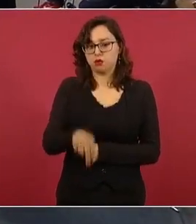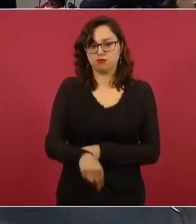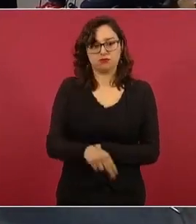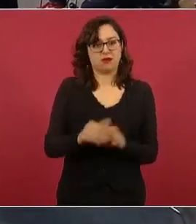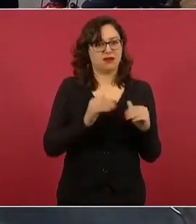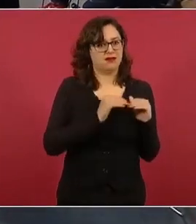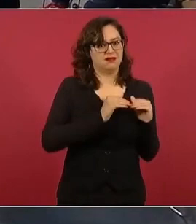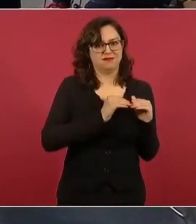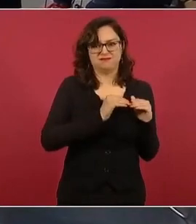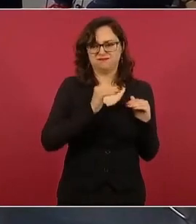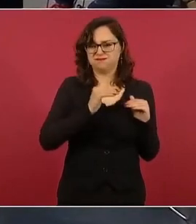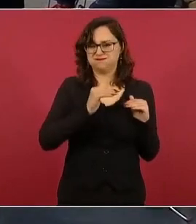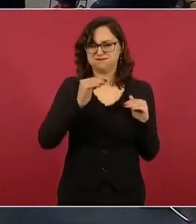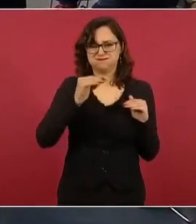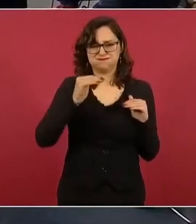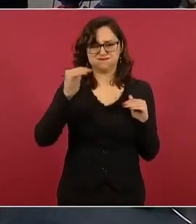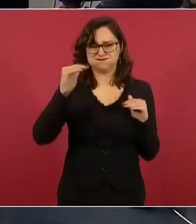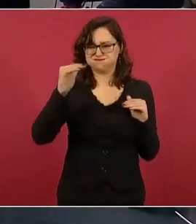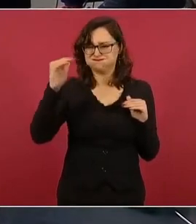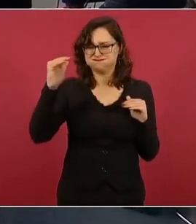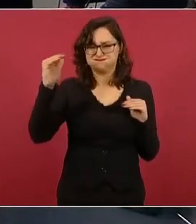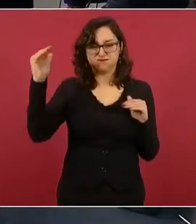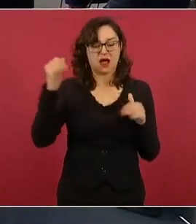Entonces, esto